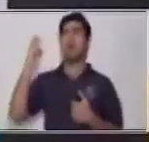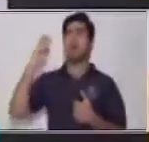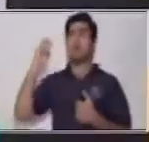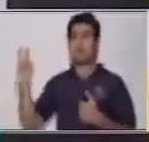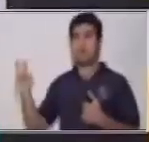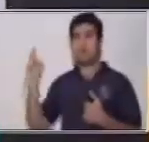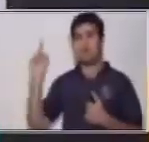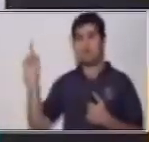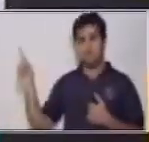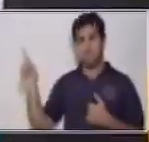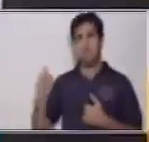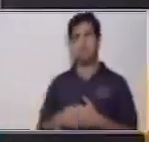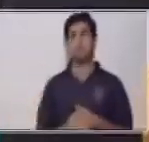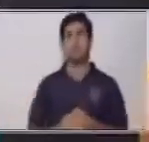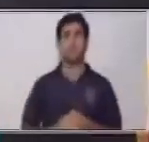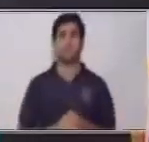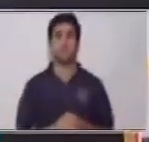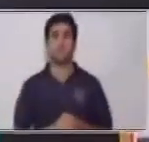descriptivo.